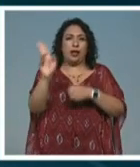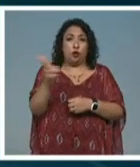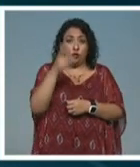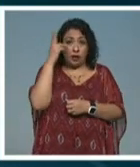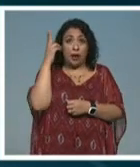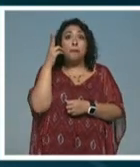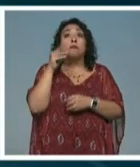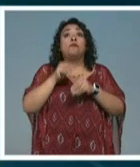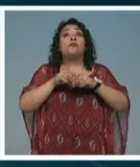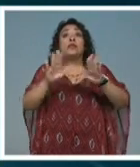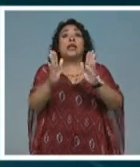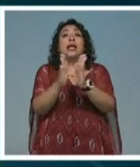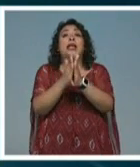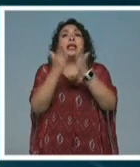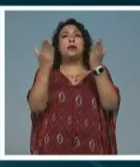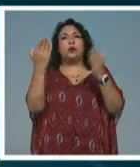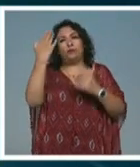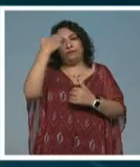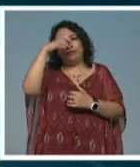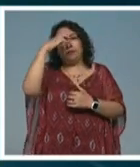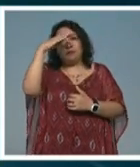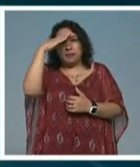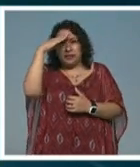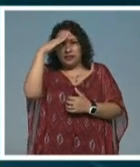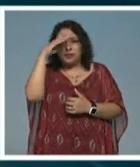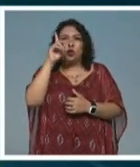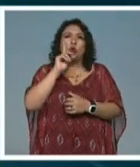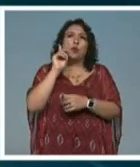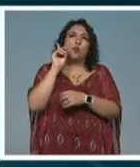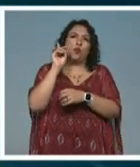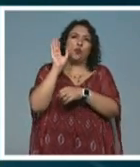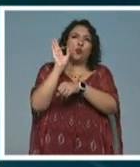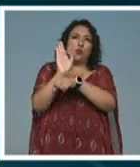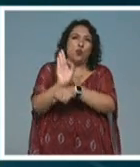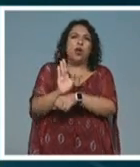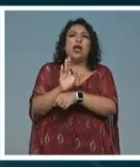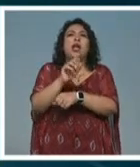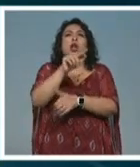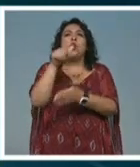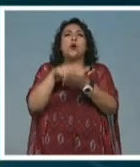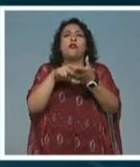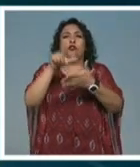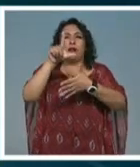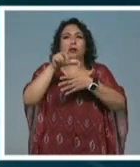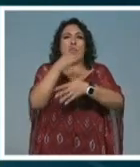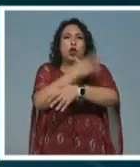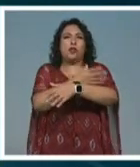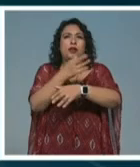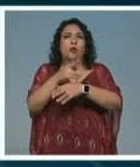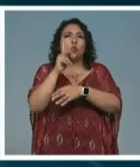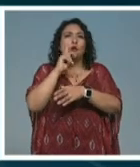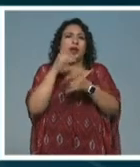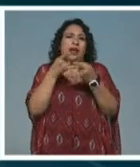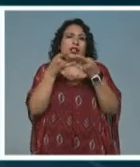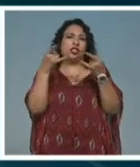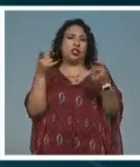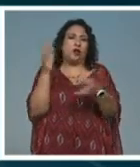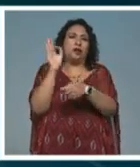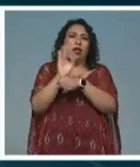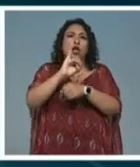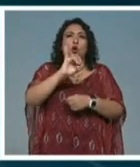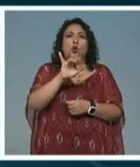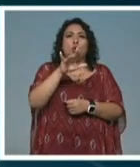UNAM, se publicó el libro Trayectorias del Pensamiento Feminista en América Latina, coordinado por la historiadora y activista Julia